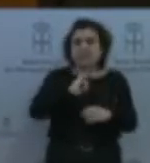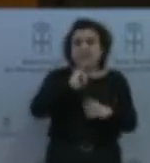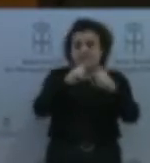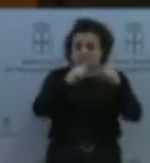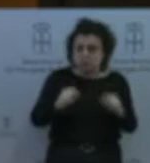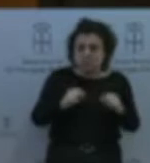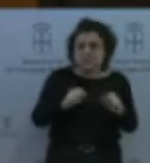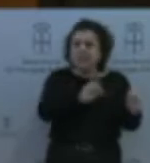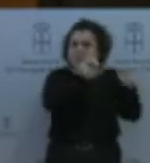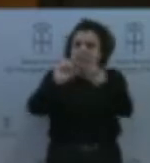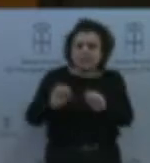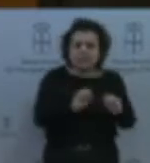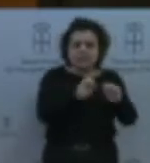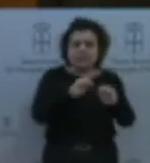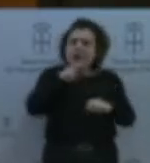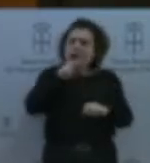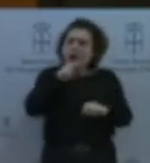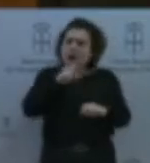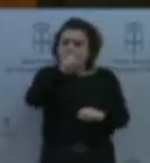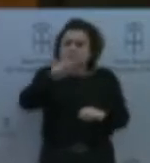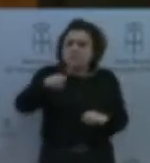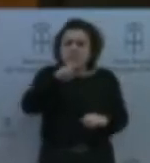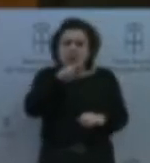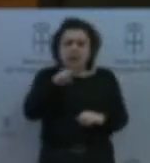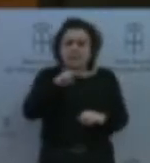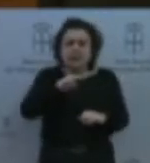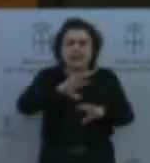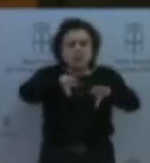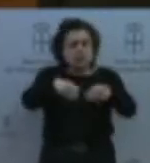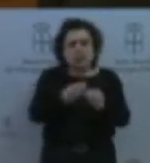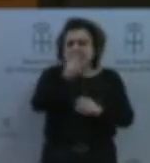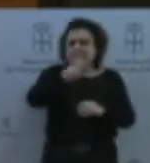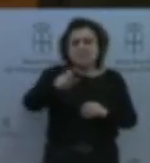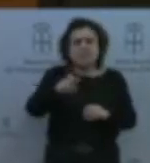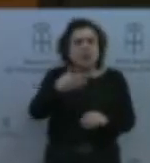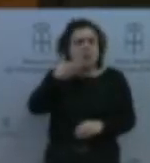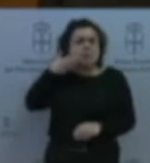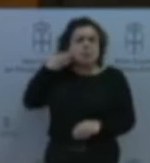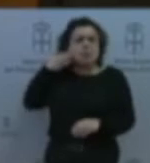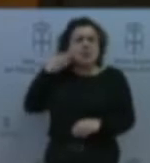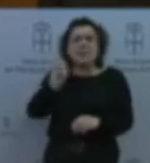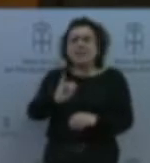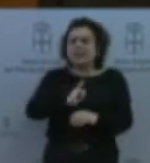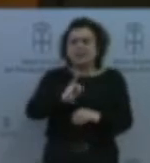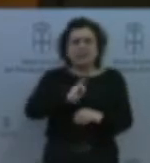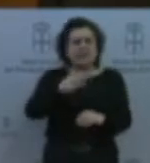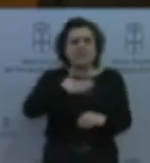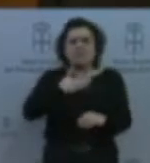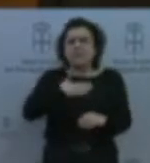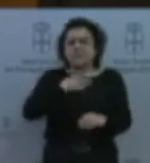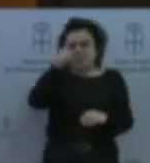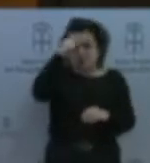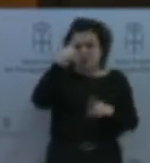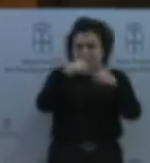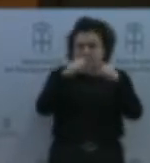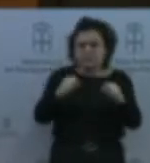todos aquellos que nos enorgullecemos de la integridad del patrimonio cultural de la comunidad, hablemos el idioma que hablemos, hicimos un